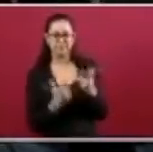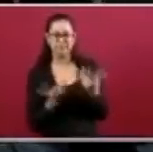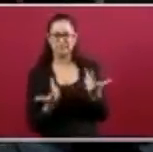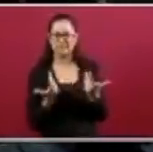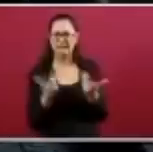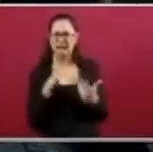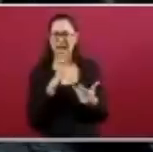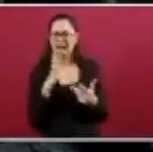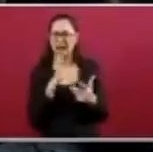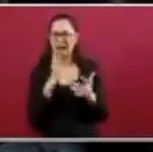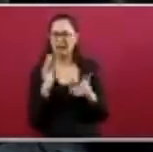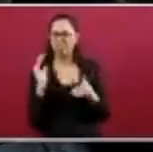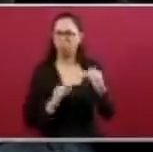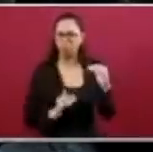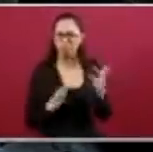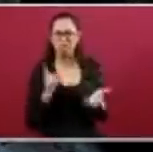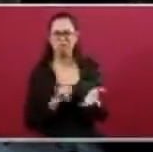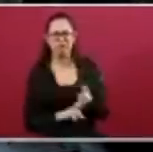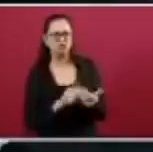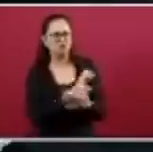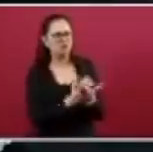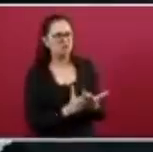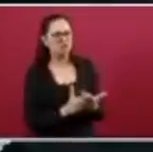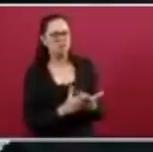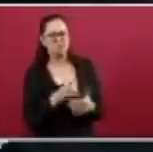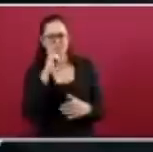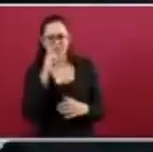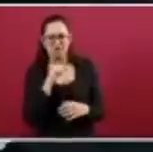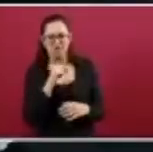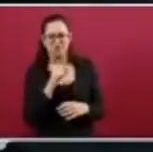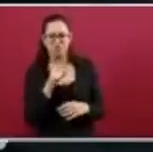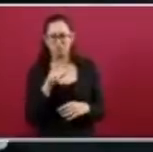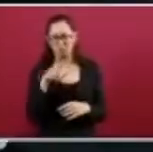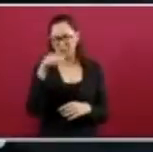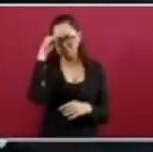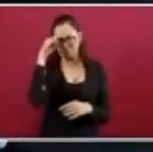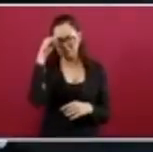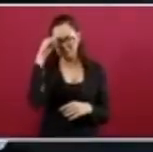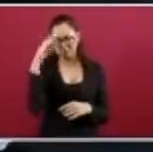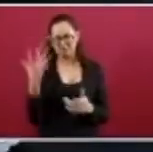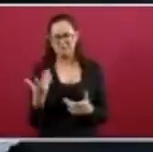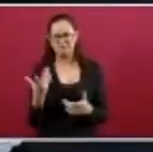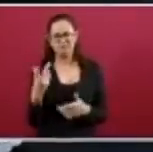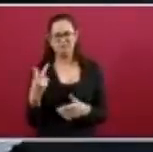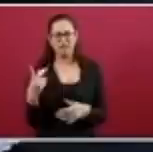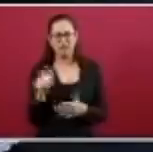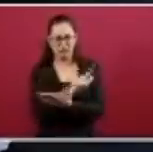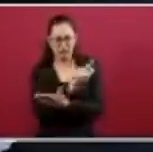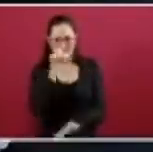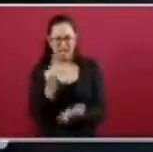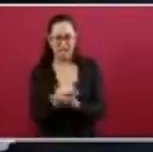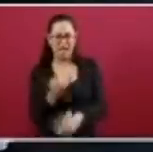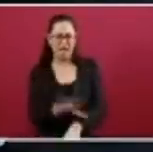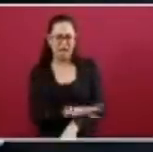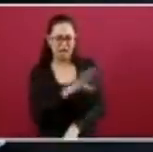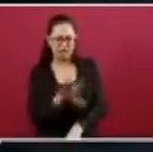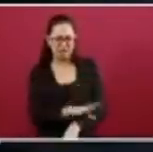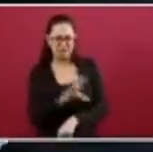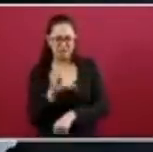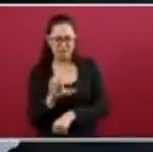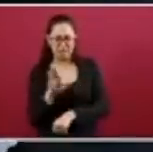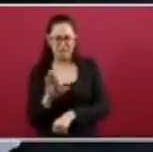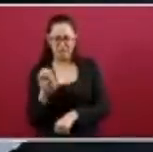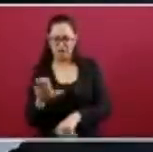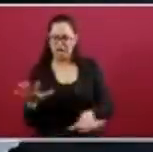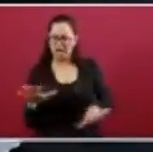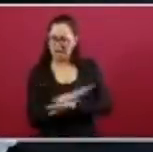inequidades en los contratos. ¿Usted estaría pensando en una reforma a la ley de la industria eléctrica y de la CFE para recuperar